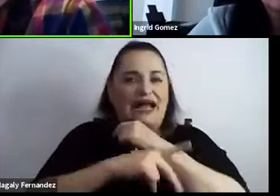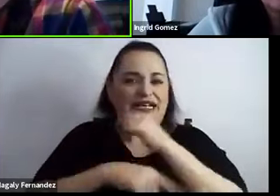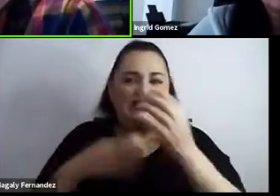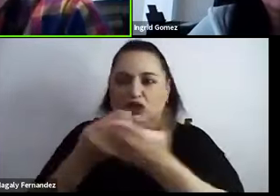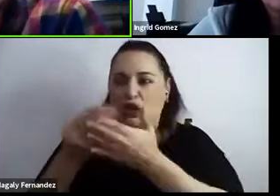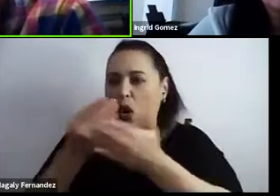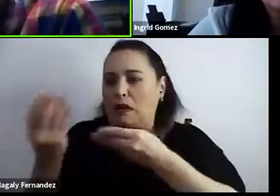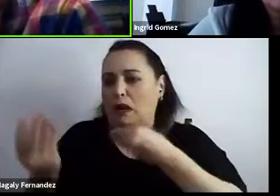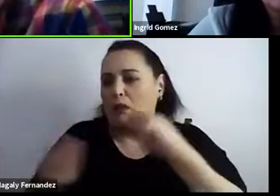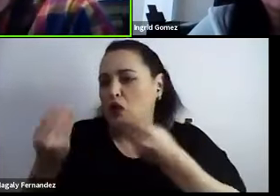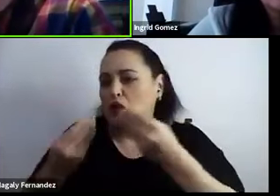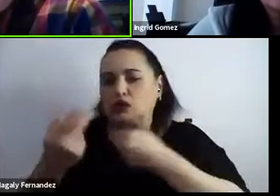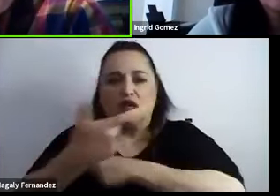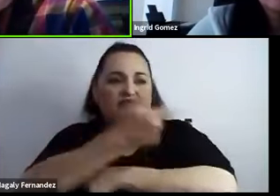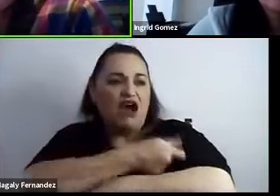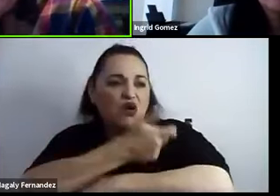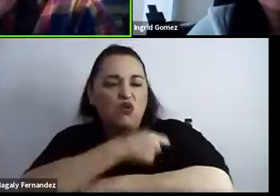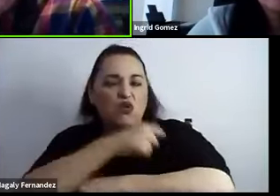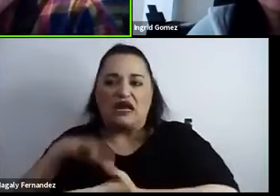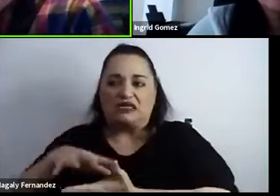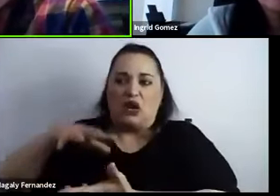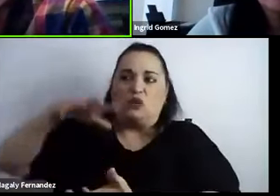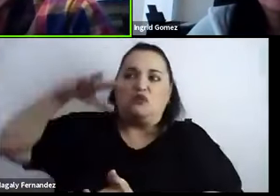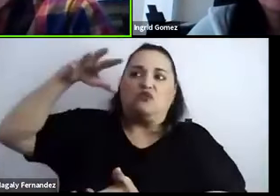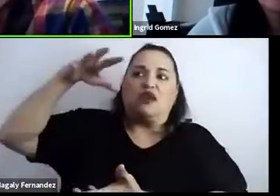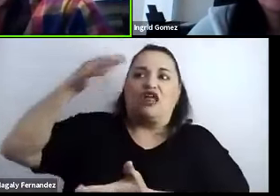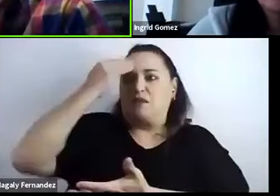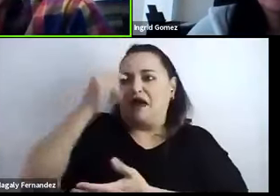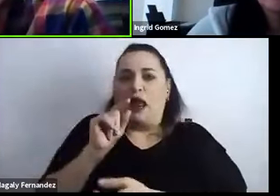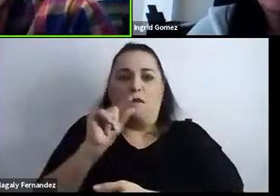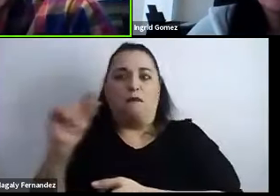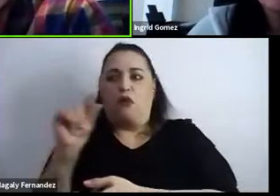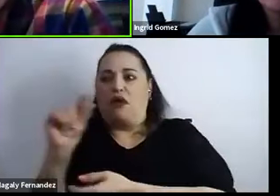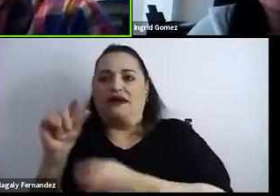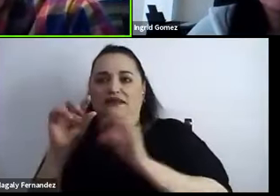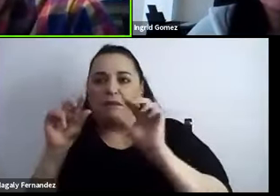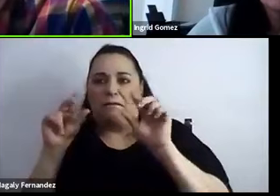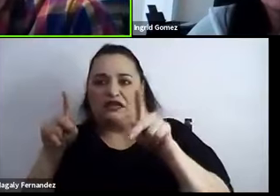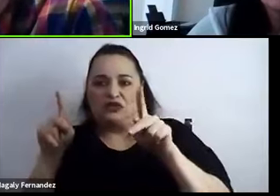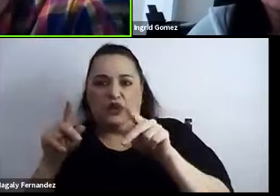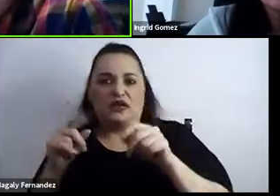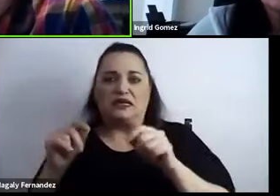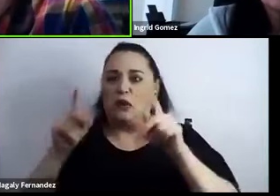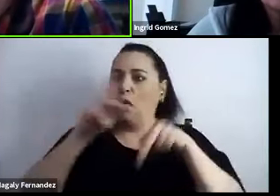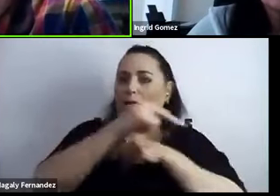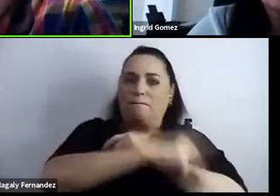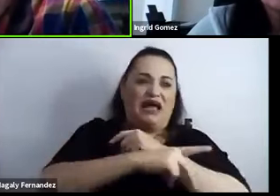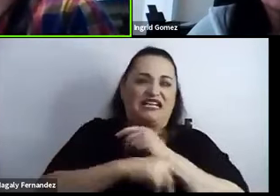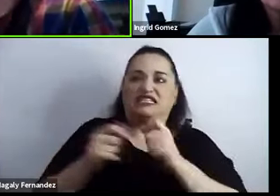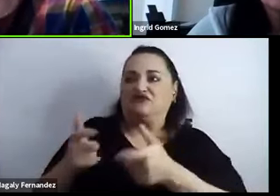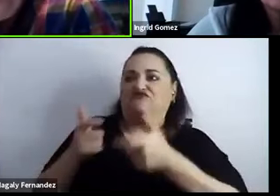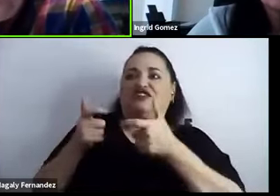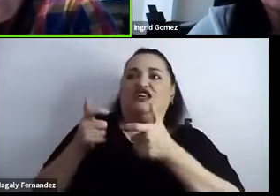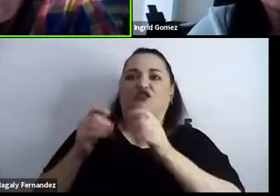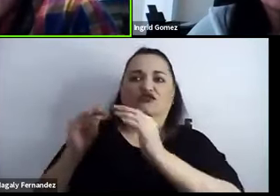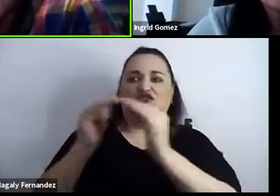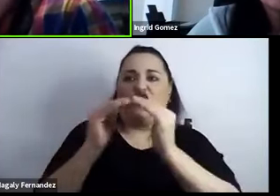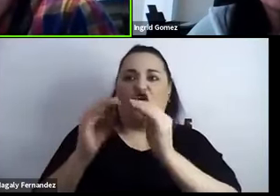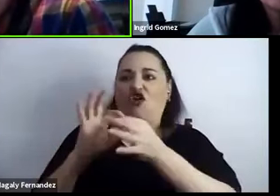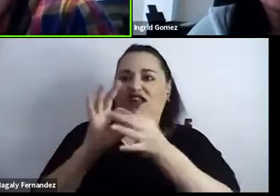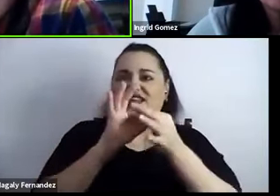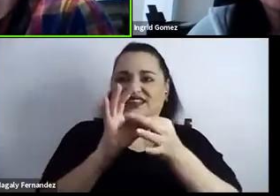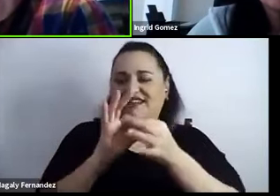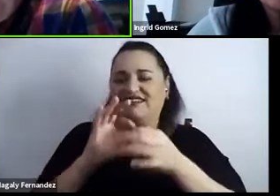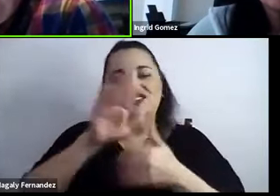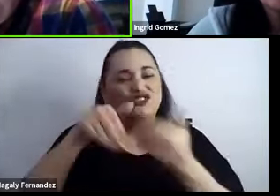producción potencial de vacuna, acumulando para unas pocas manos, para unos pocos países ricos o colectivos. Luego, todas esas son cuestiones a